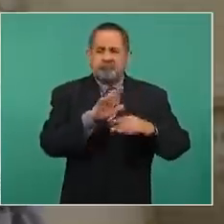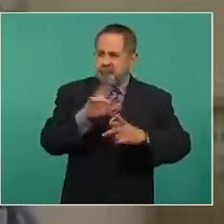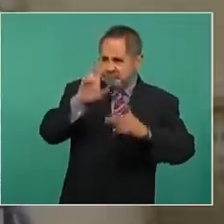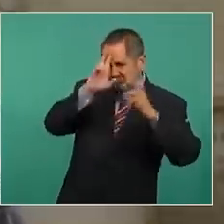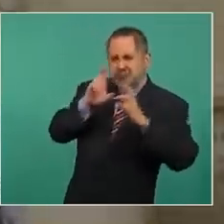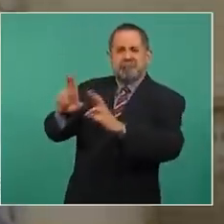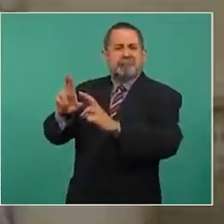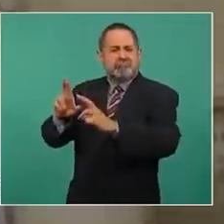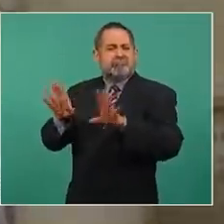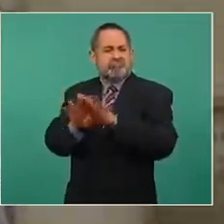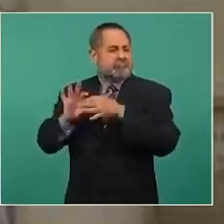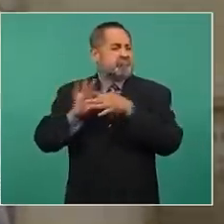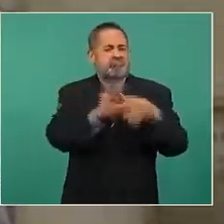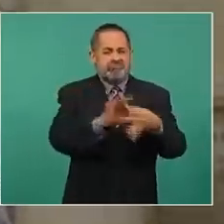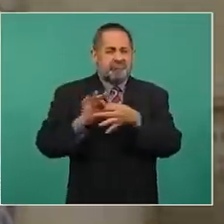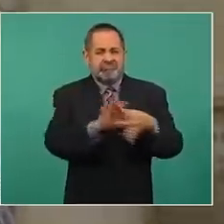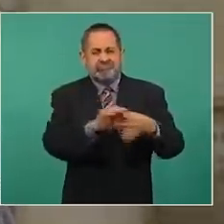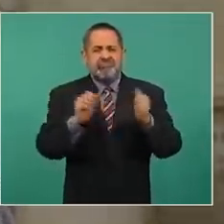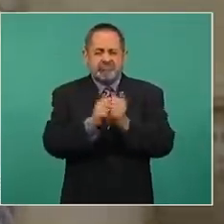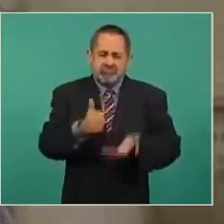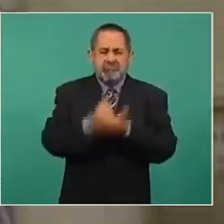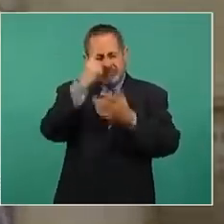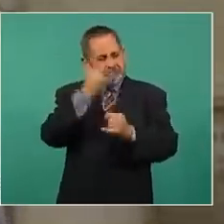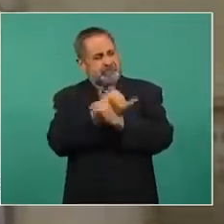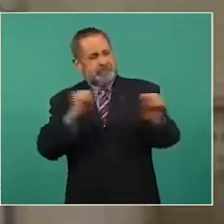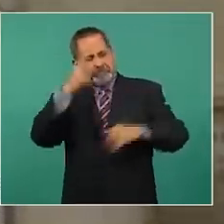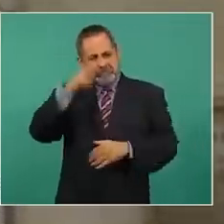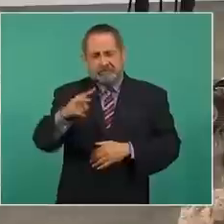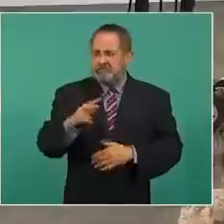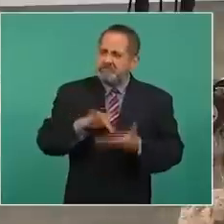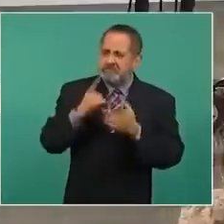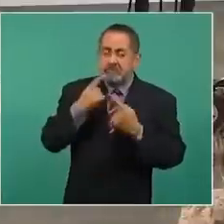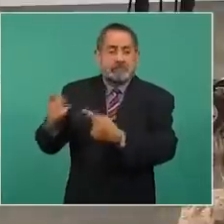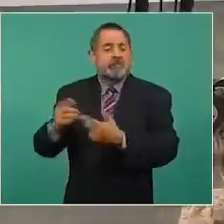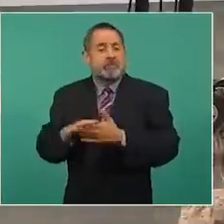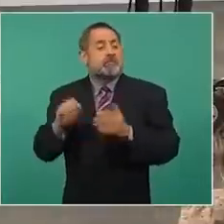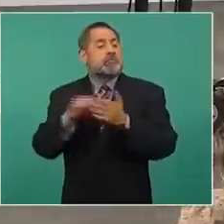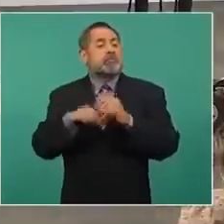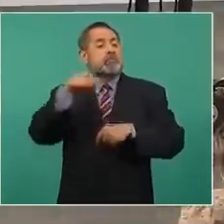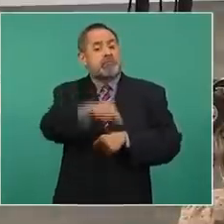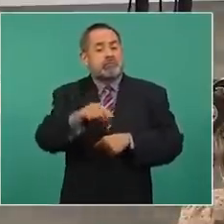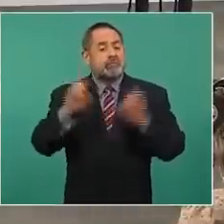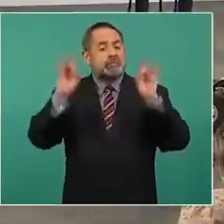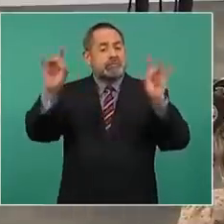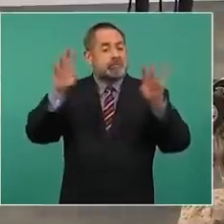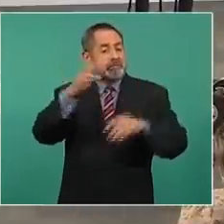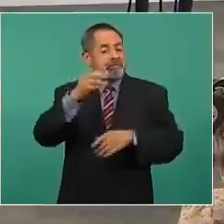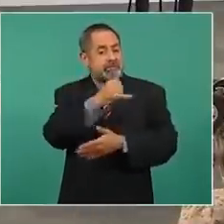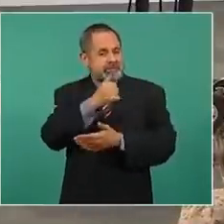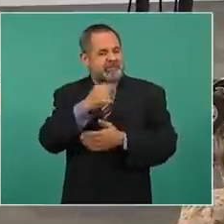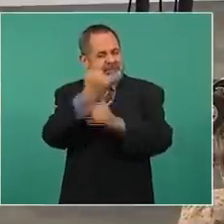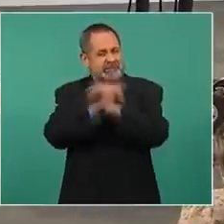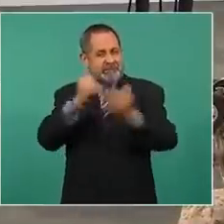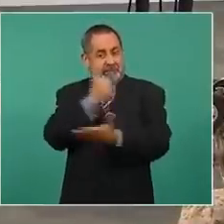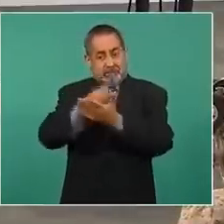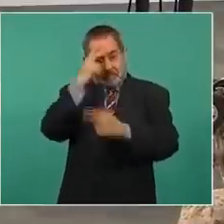honora como heroe de la independencia de México en el ángel de la independencia en la Ciudad